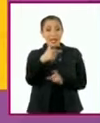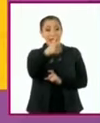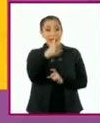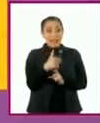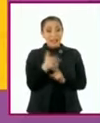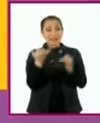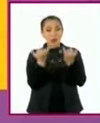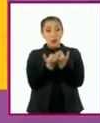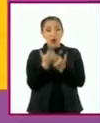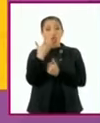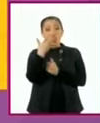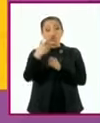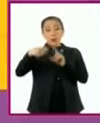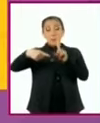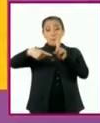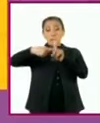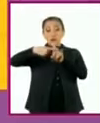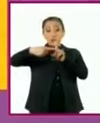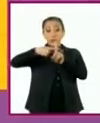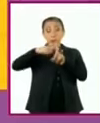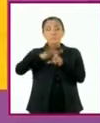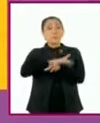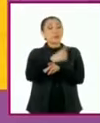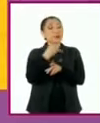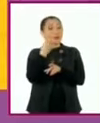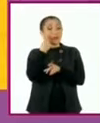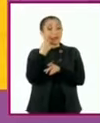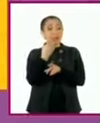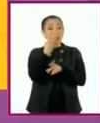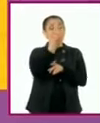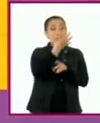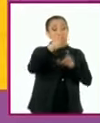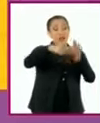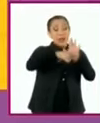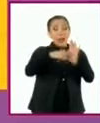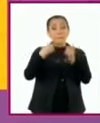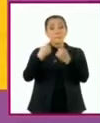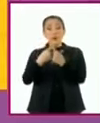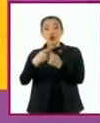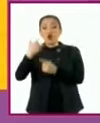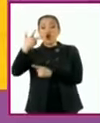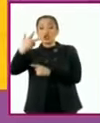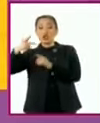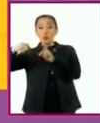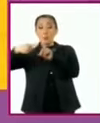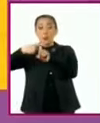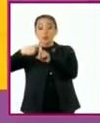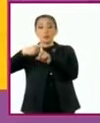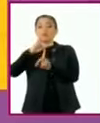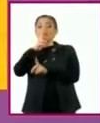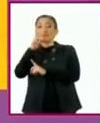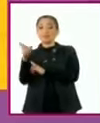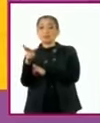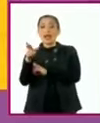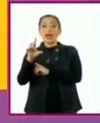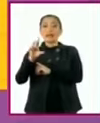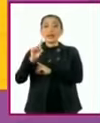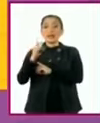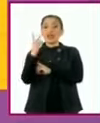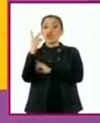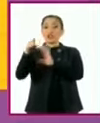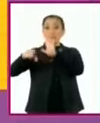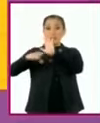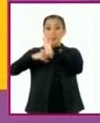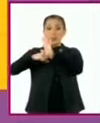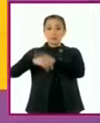es igual a 8 positivo porque 4 negativo por 8 positivo es igual a 32